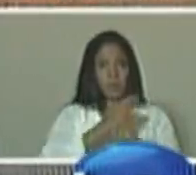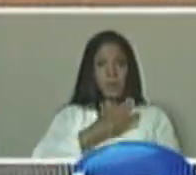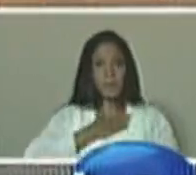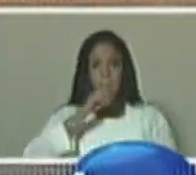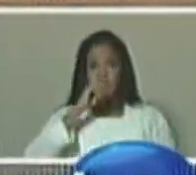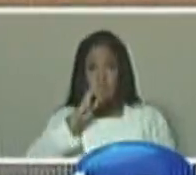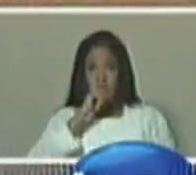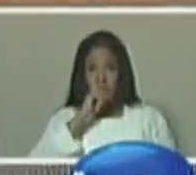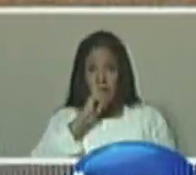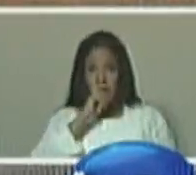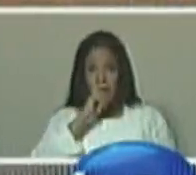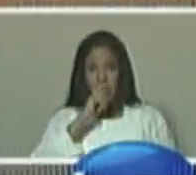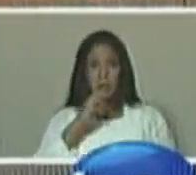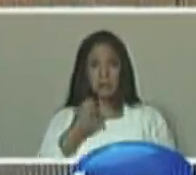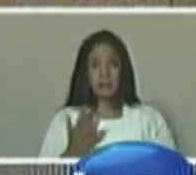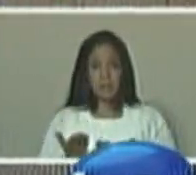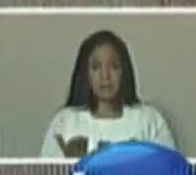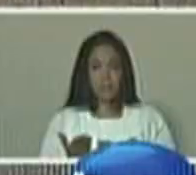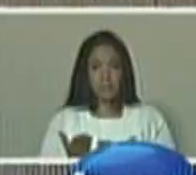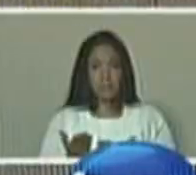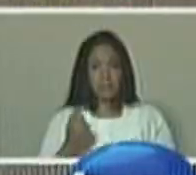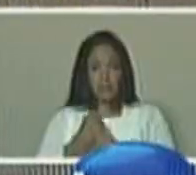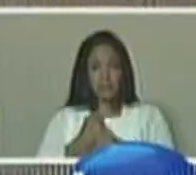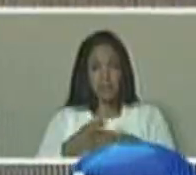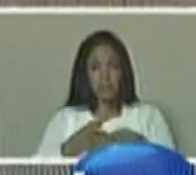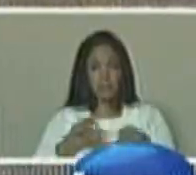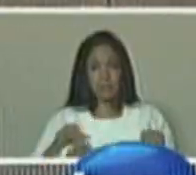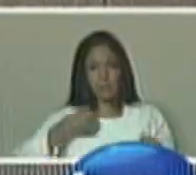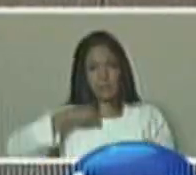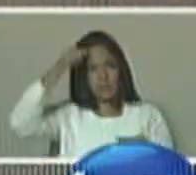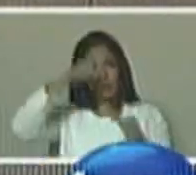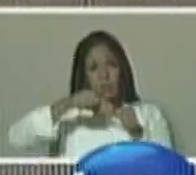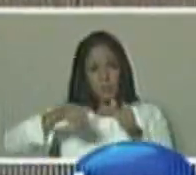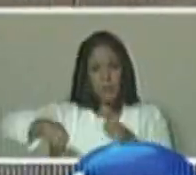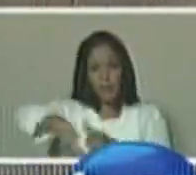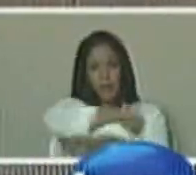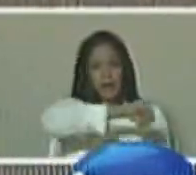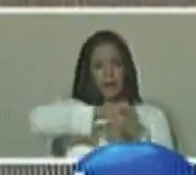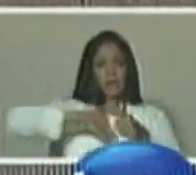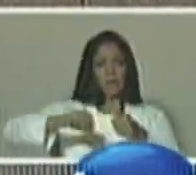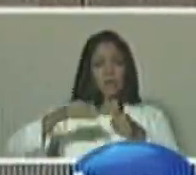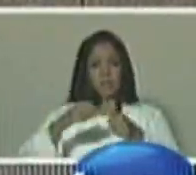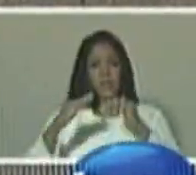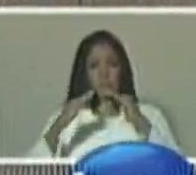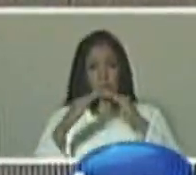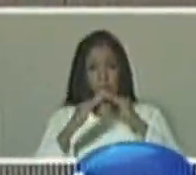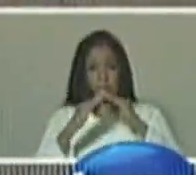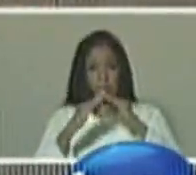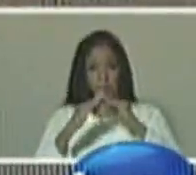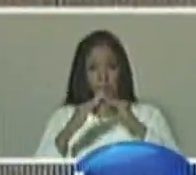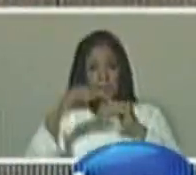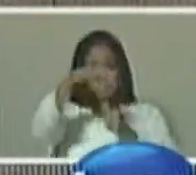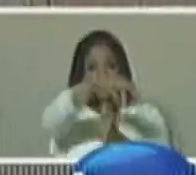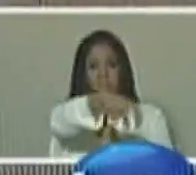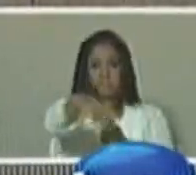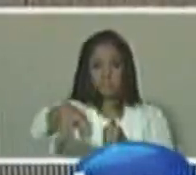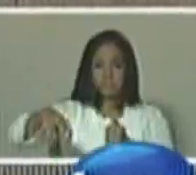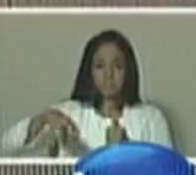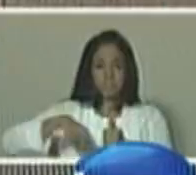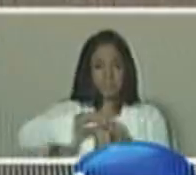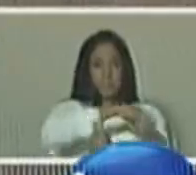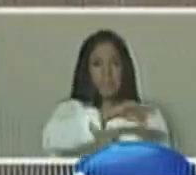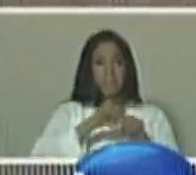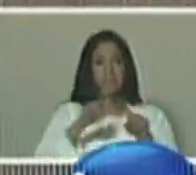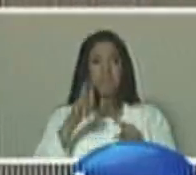productor. Y recuerdo cómo hace años, alrededor de mi casa, habían cultivos de diferentes clases. Pero así